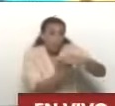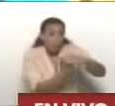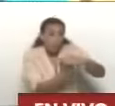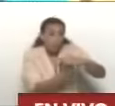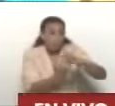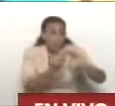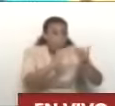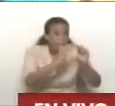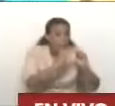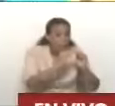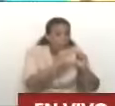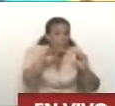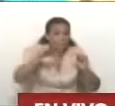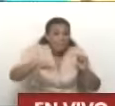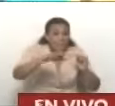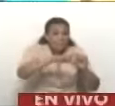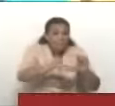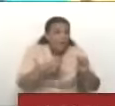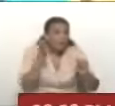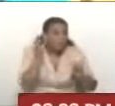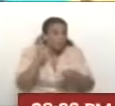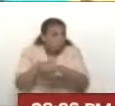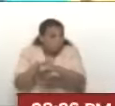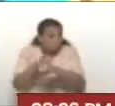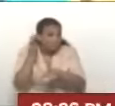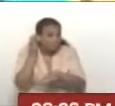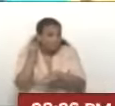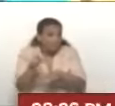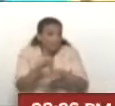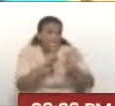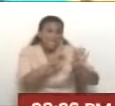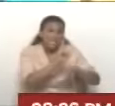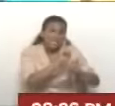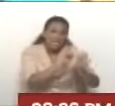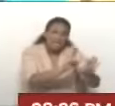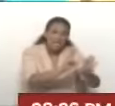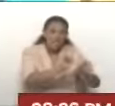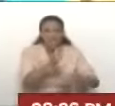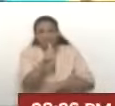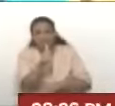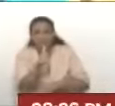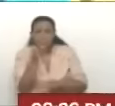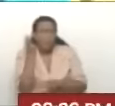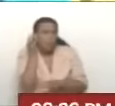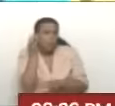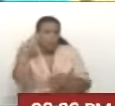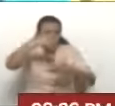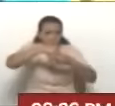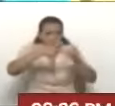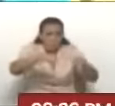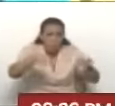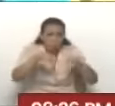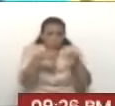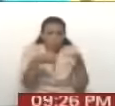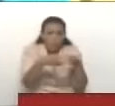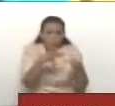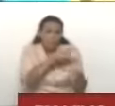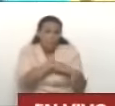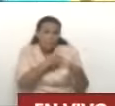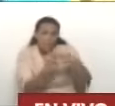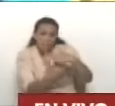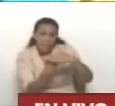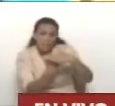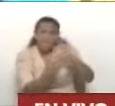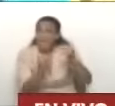comités de base en el territorio mujeres, de 7 a 10 mujeres en el territorio, el comité de base. Ya